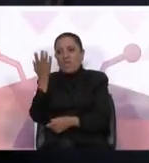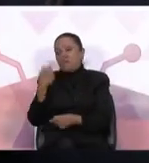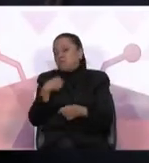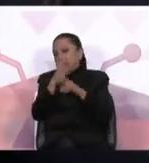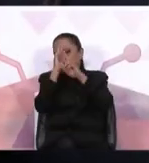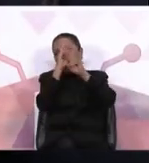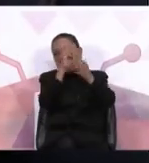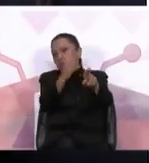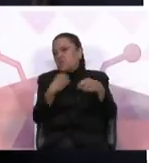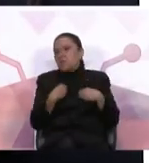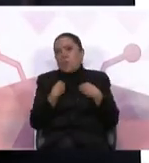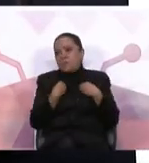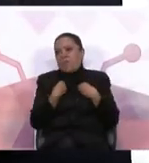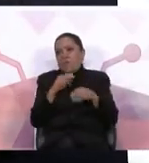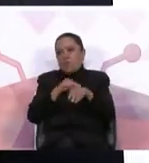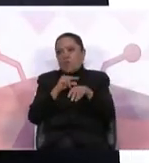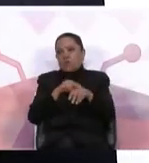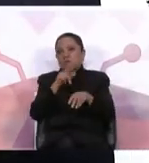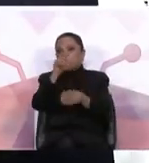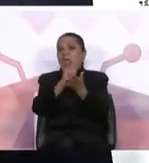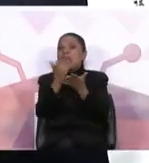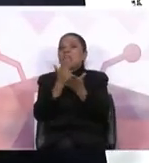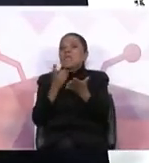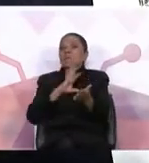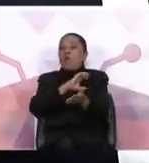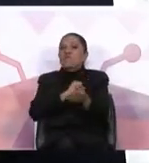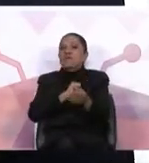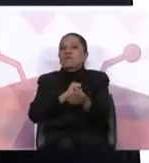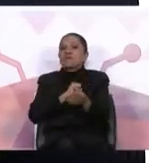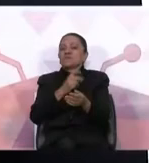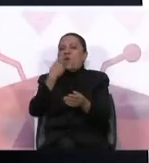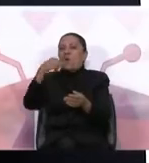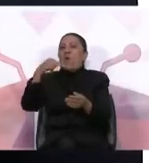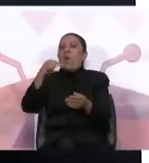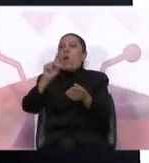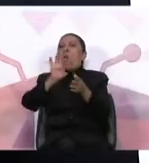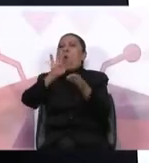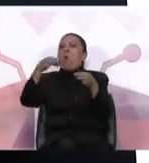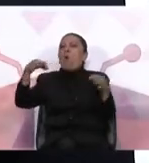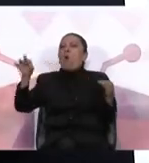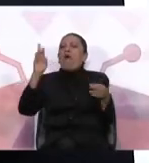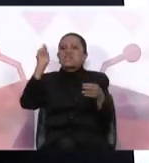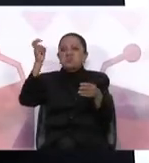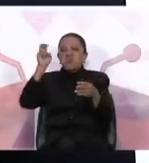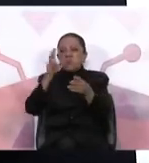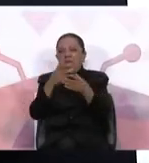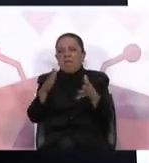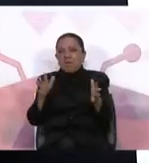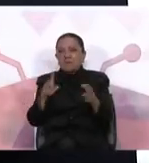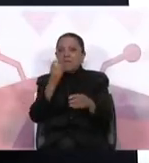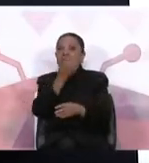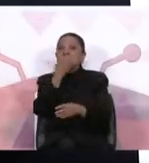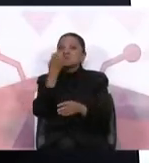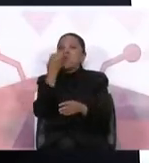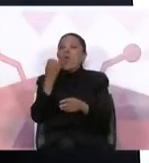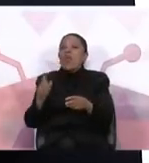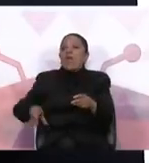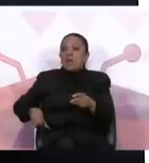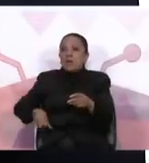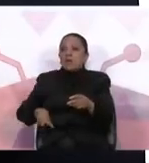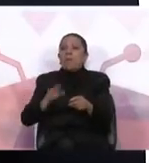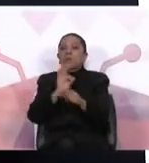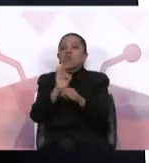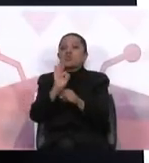favorito a hojas de ruta escuelas públicas protección y reconstrucción y